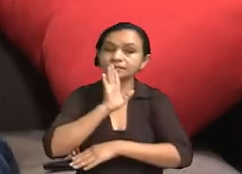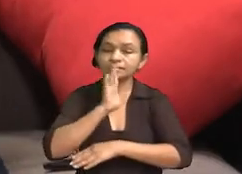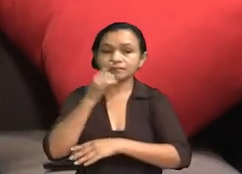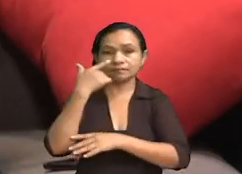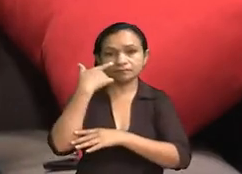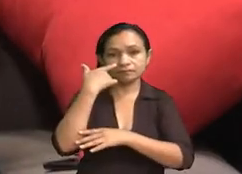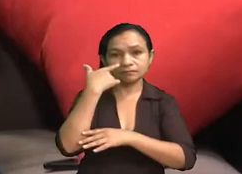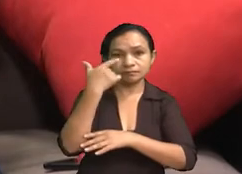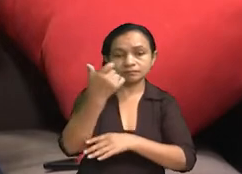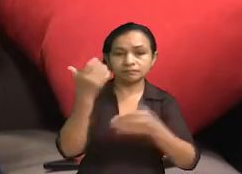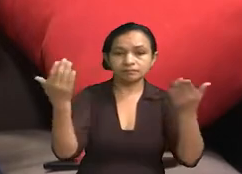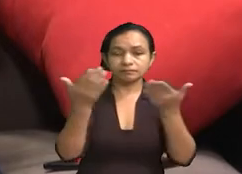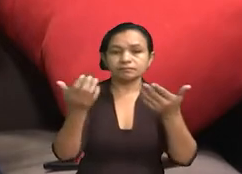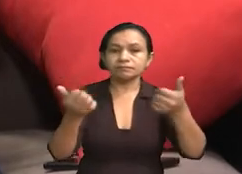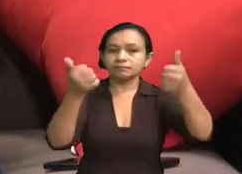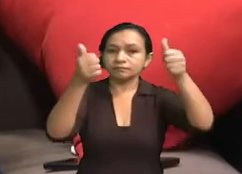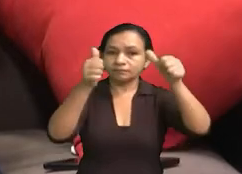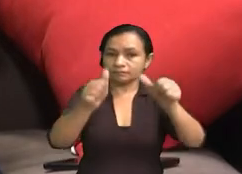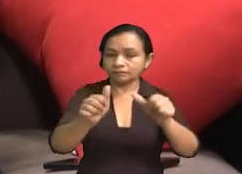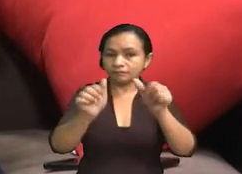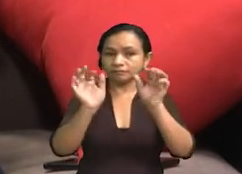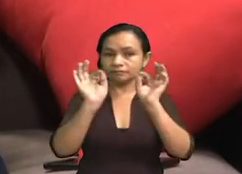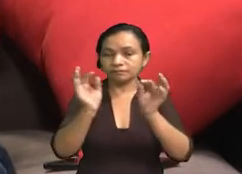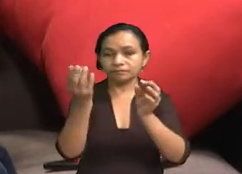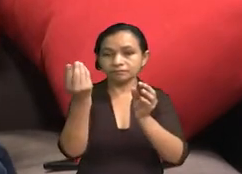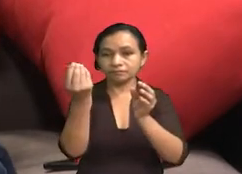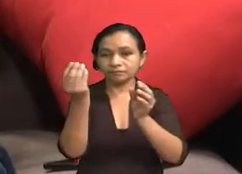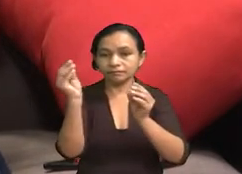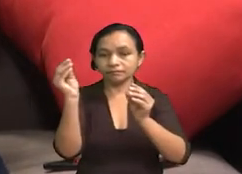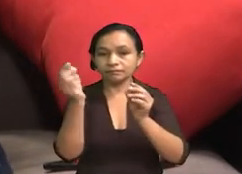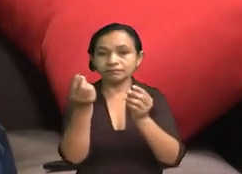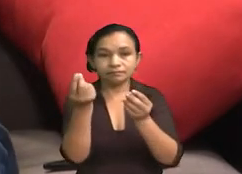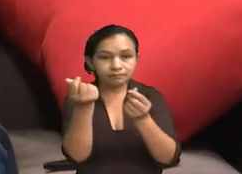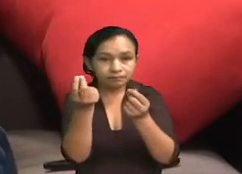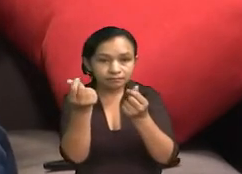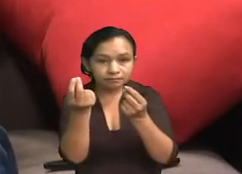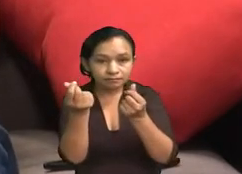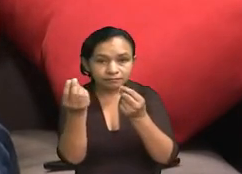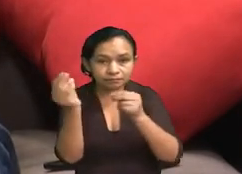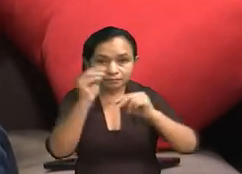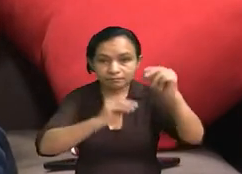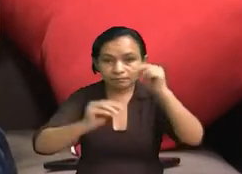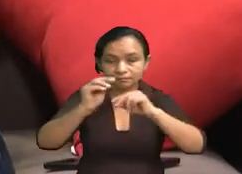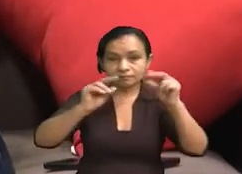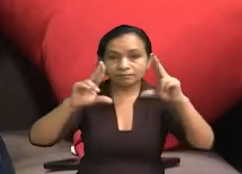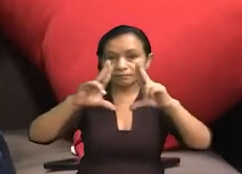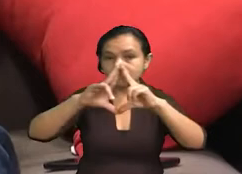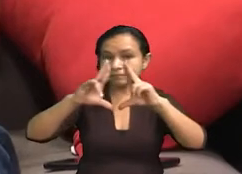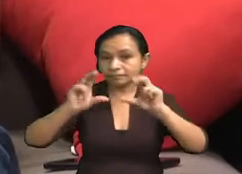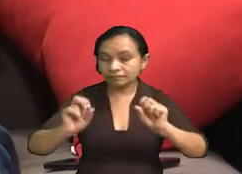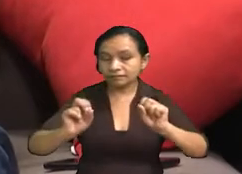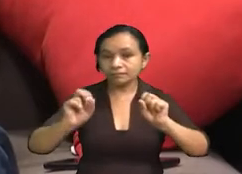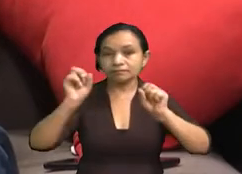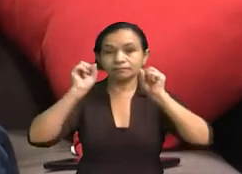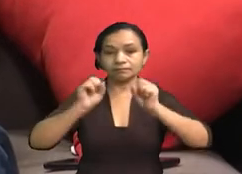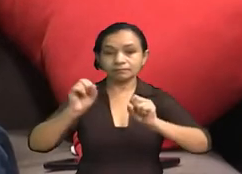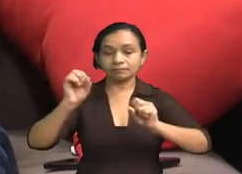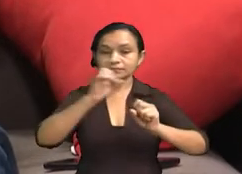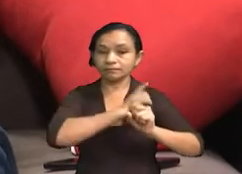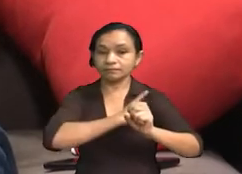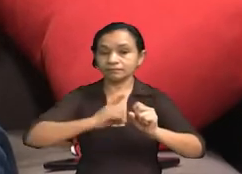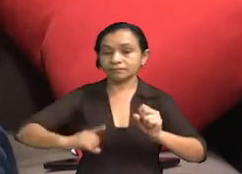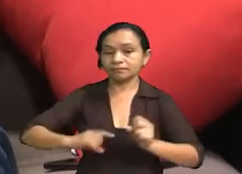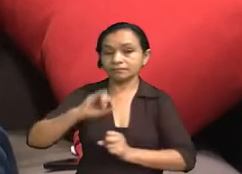significa el proceso de consolidación y estabilización de la economía nicaragüense. Con nosotros el compañero José Figueroa, quien es diputado y